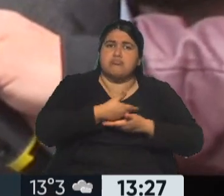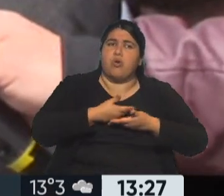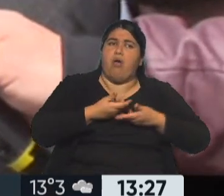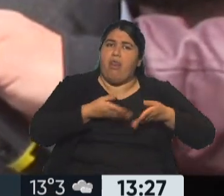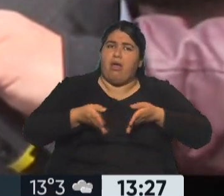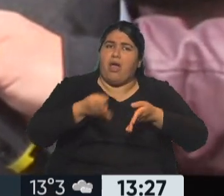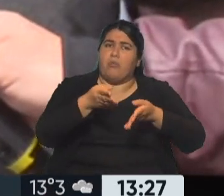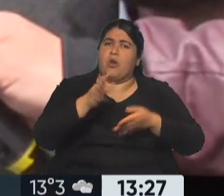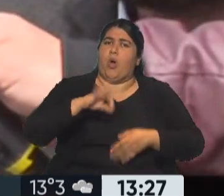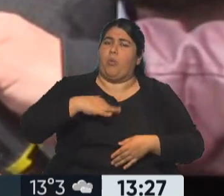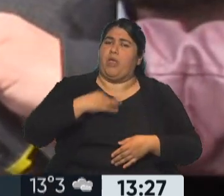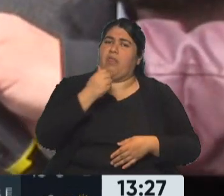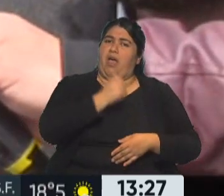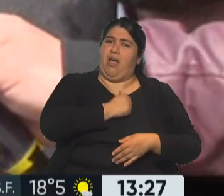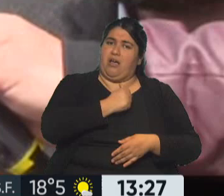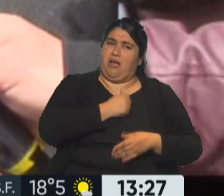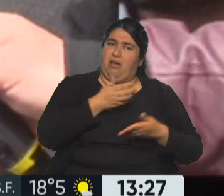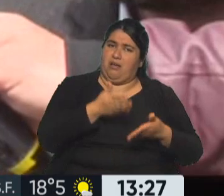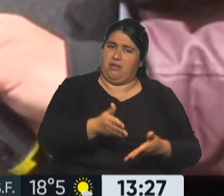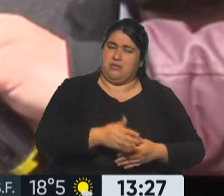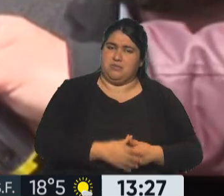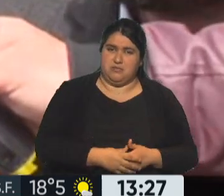¿no? Y entonces nos parece que